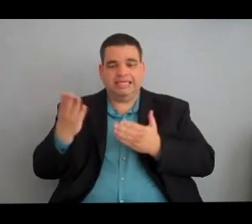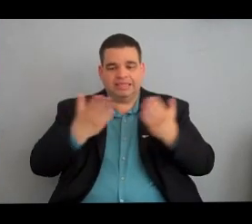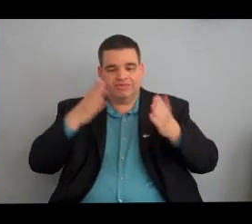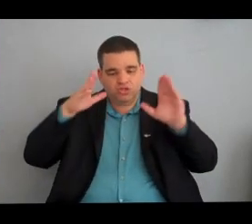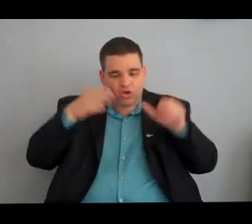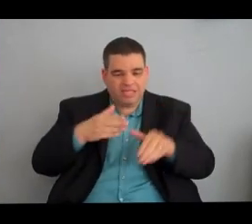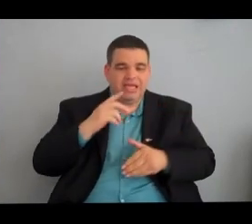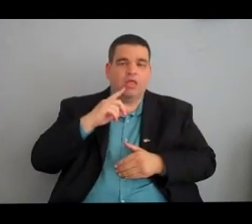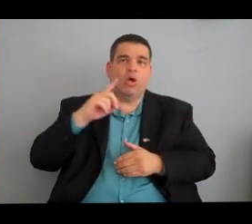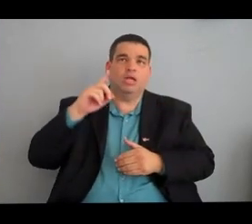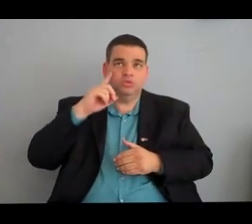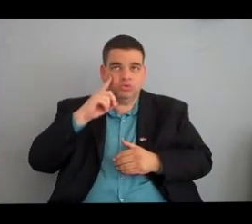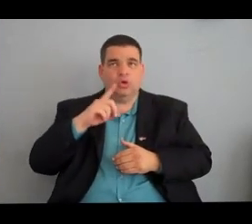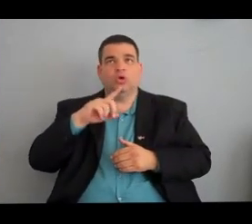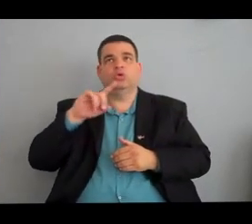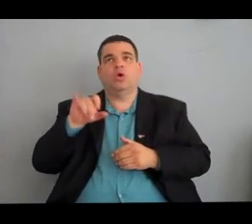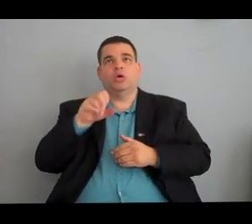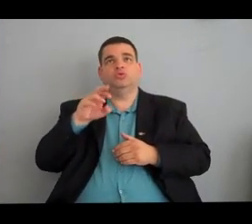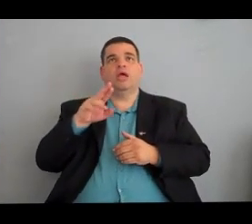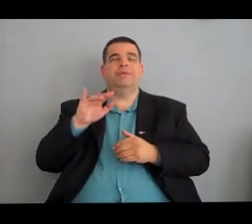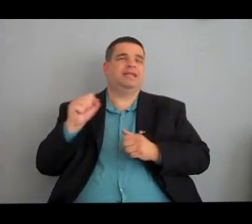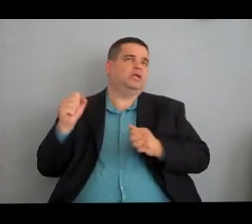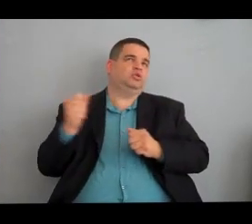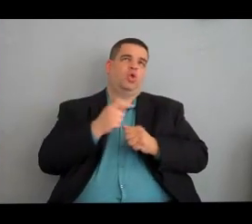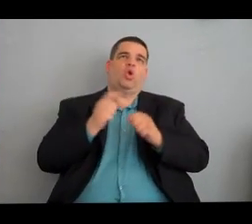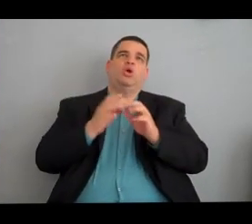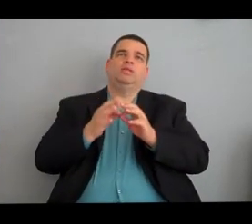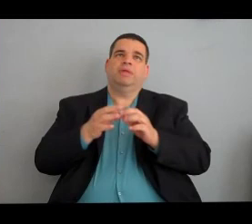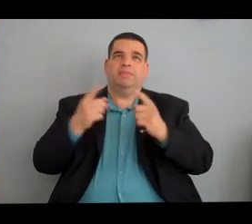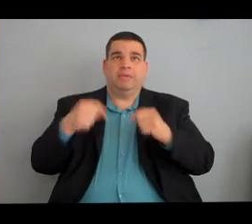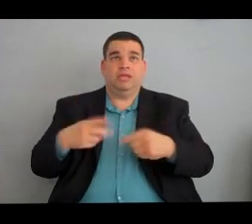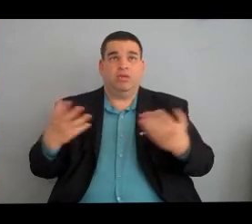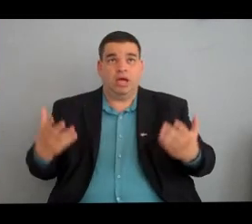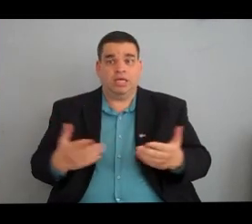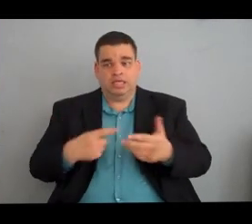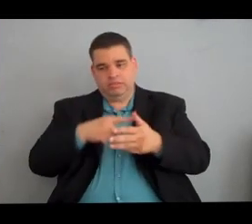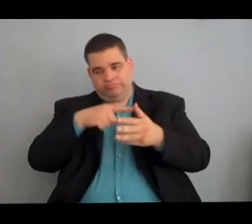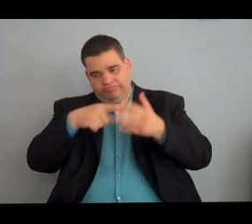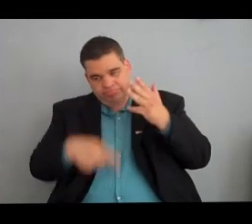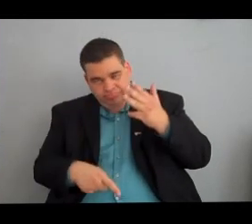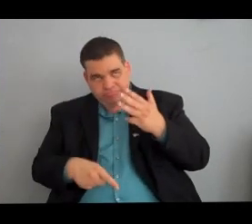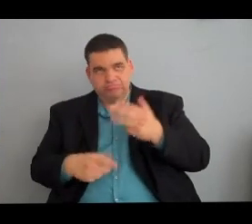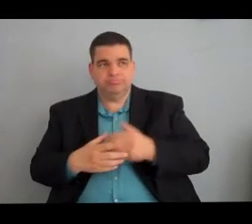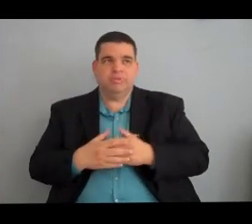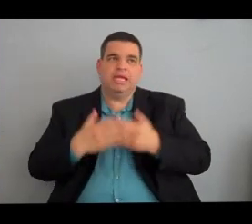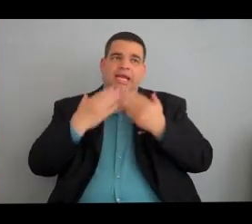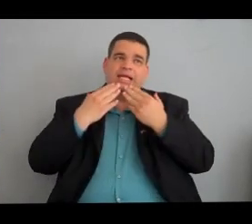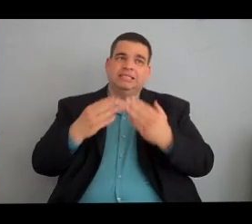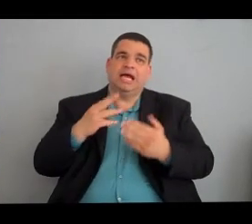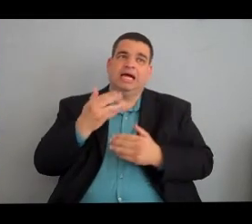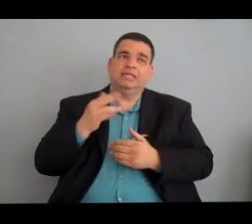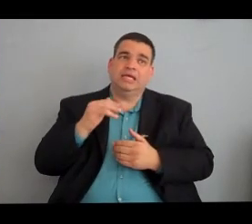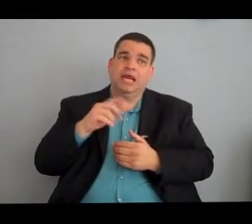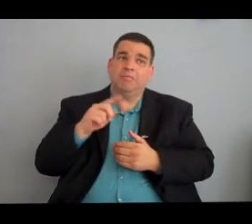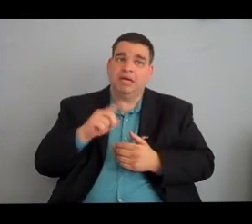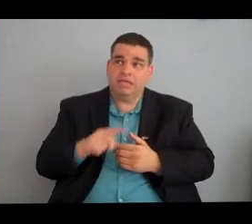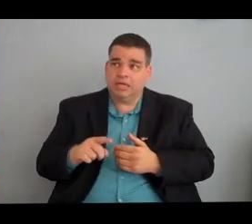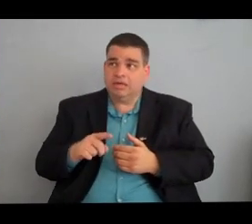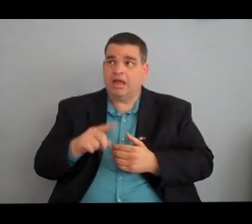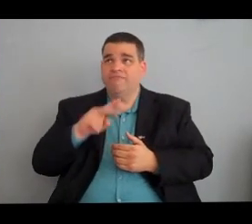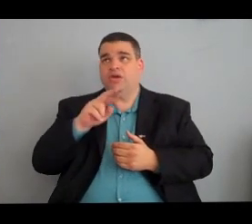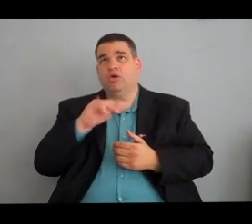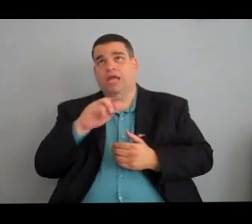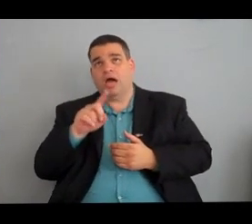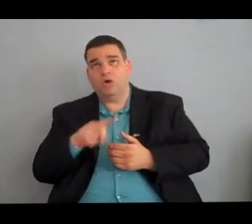Orientados al Sordo, a José, sí, Beltrán y bueno, todos los intérpretes que han pasado acá, que son, uh-huh, dos o tres. Gracias a Chenan Martínez, gracias a Verónica